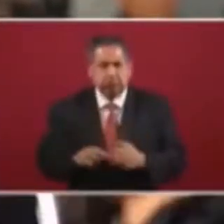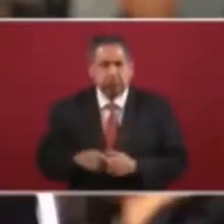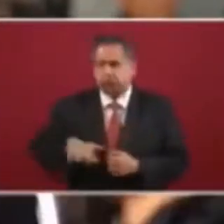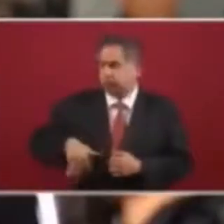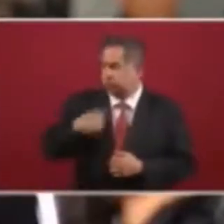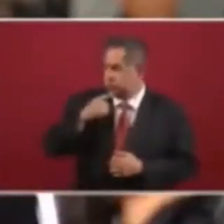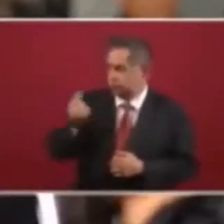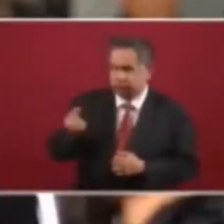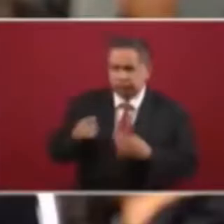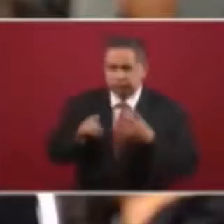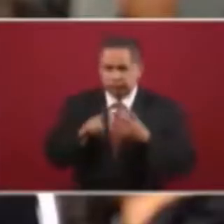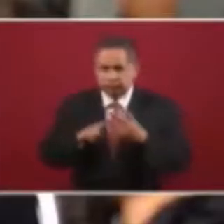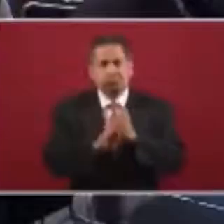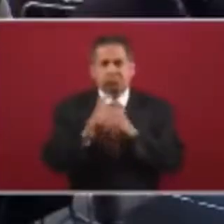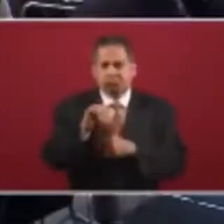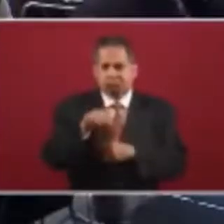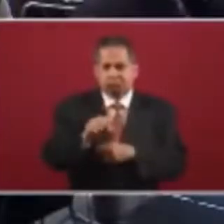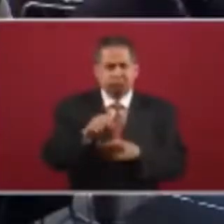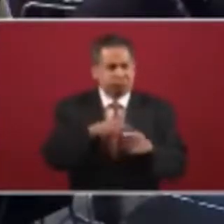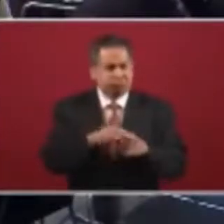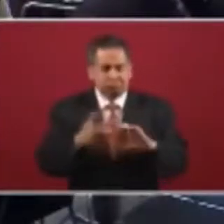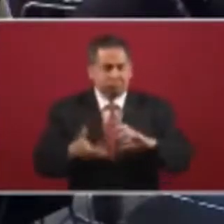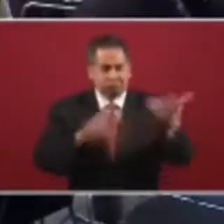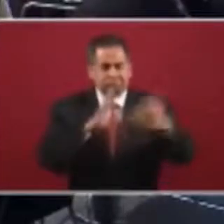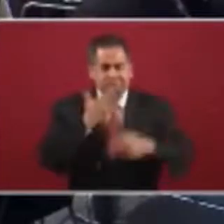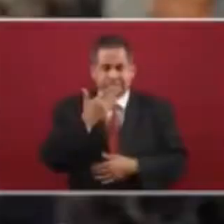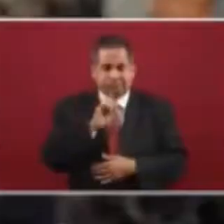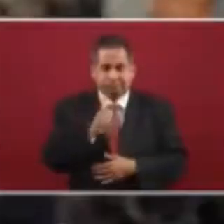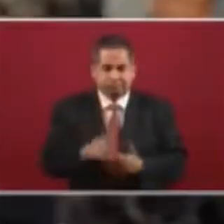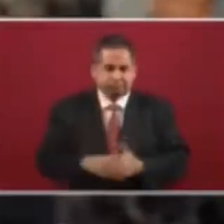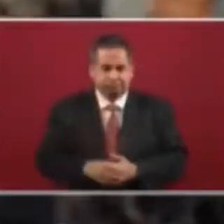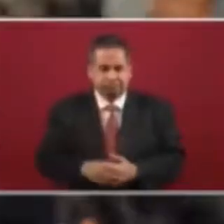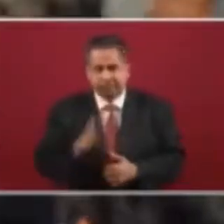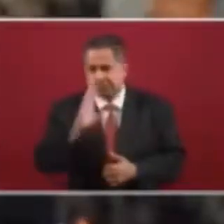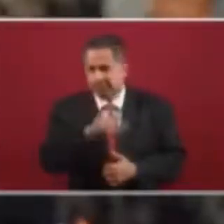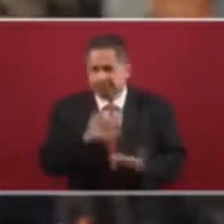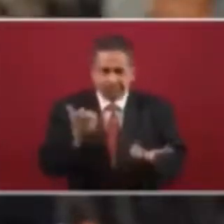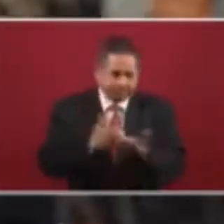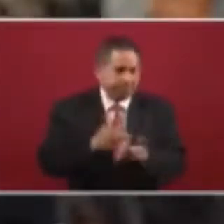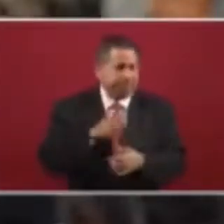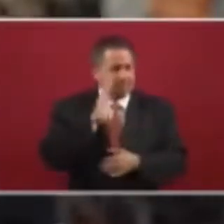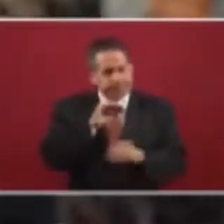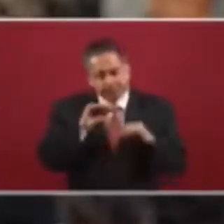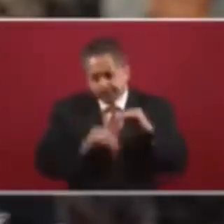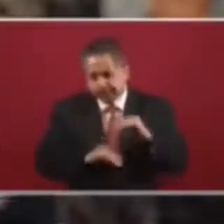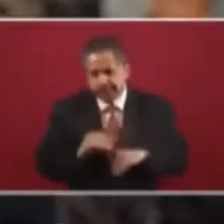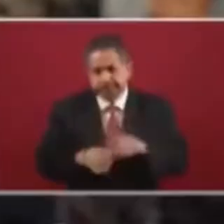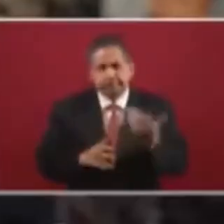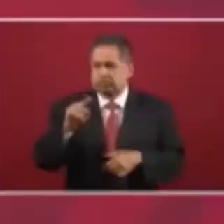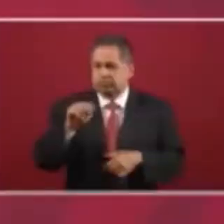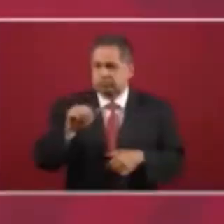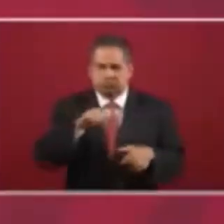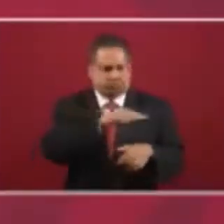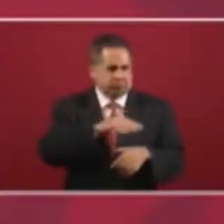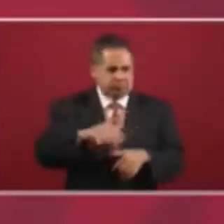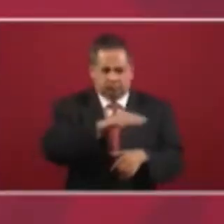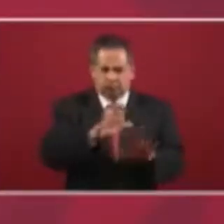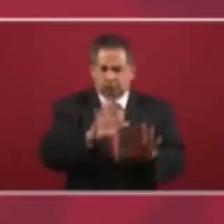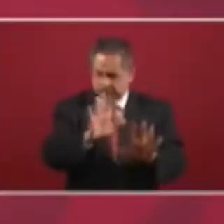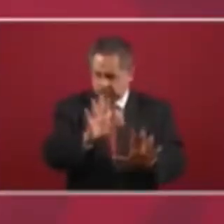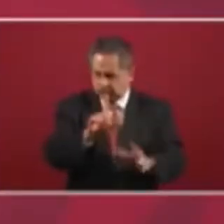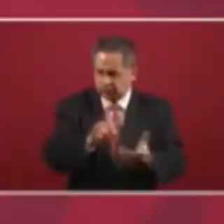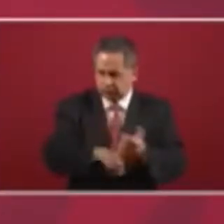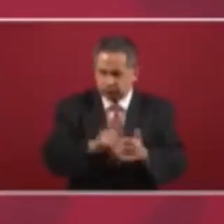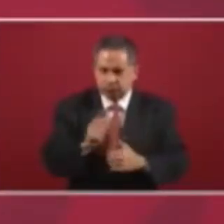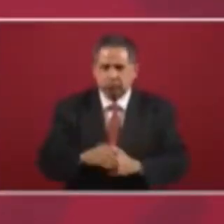el mandatario ha tocado fibras sensibles en temas de corrupción derechos humanos salud transporte y acceso a